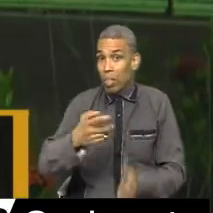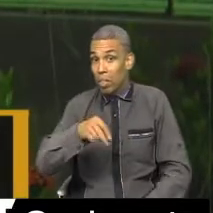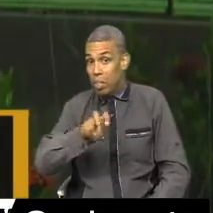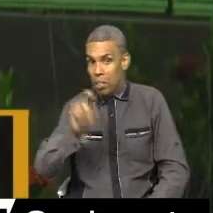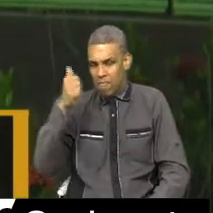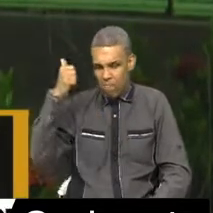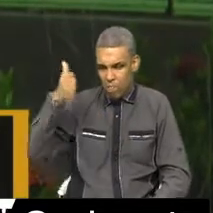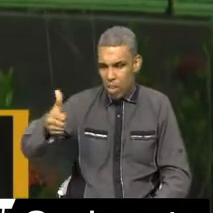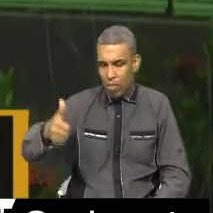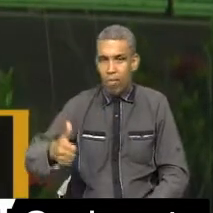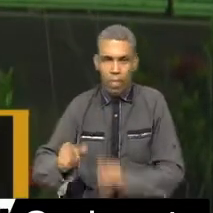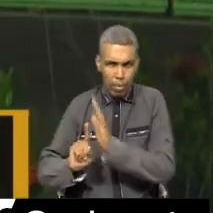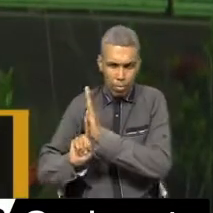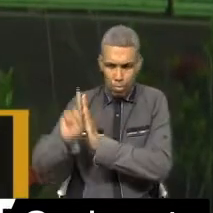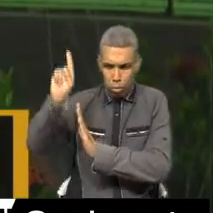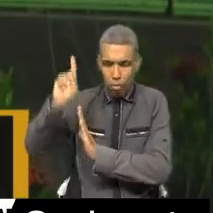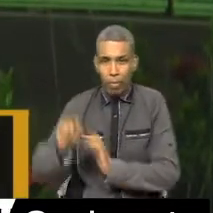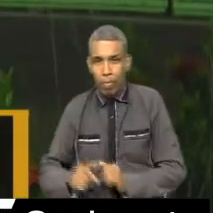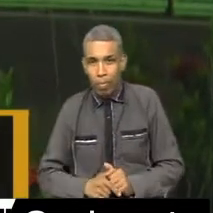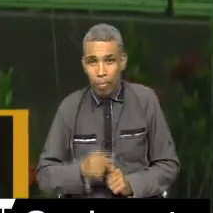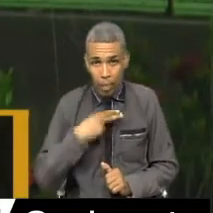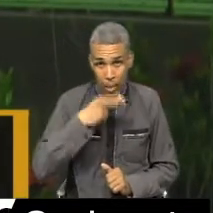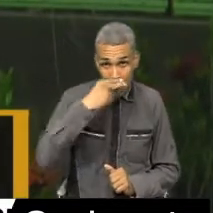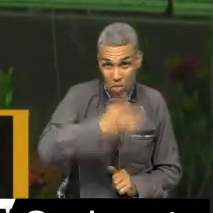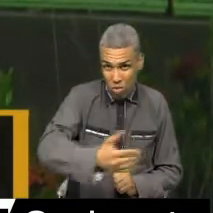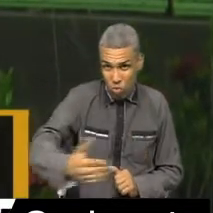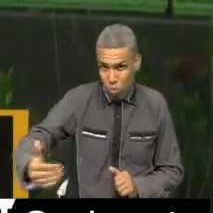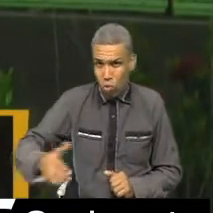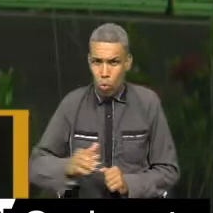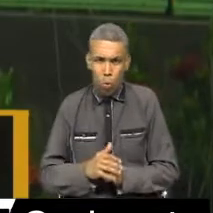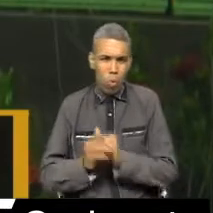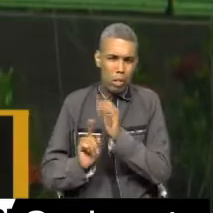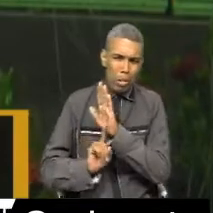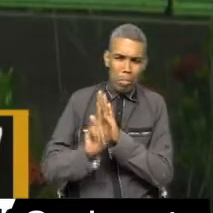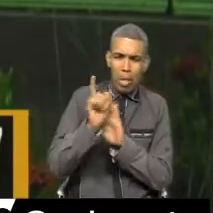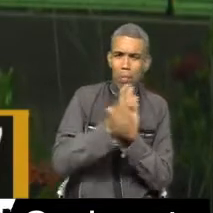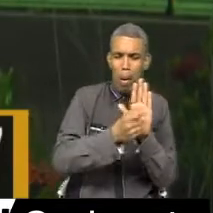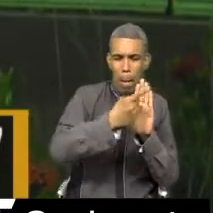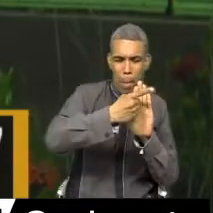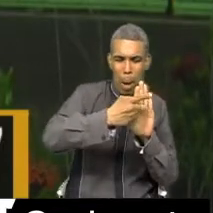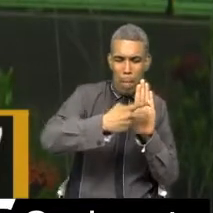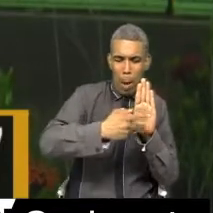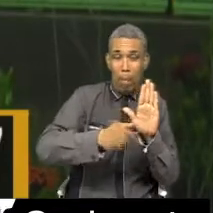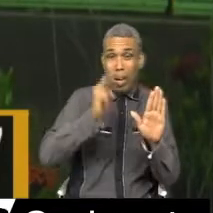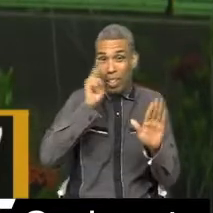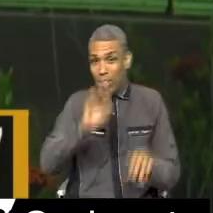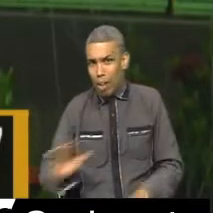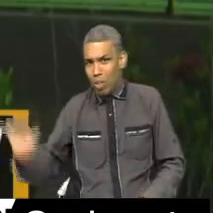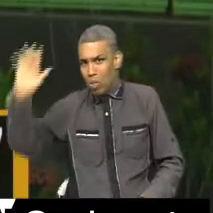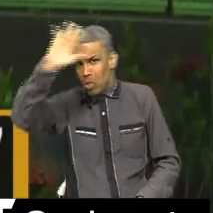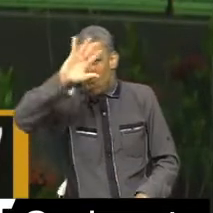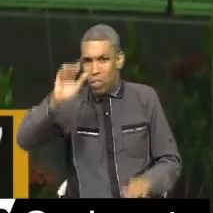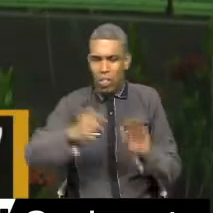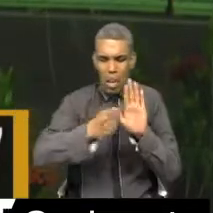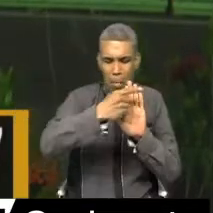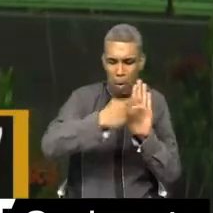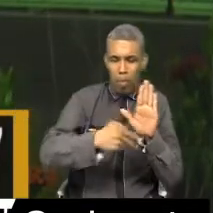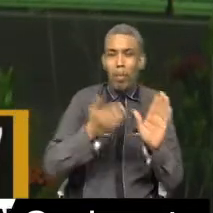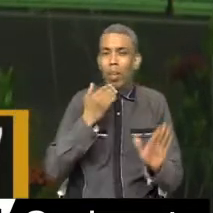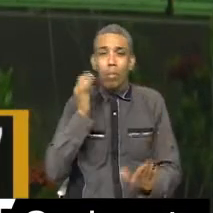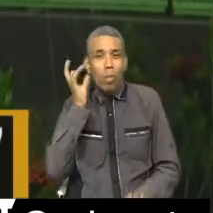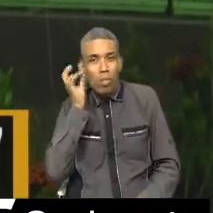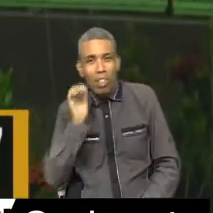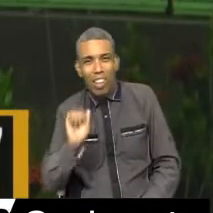ubicamos diferentes niños a nivel de Santander en los primeros puestos, y a nivel nacional, medallistas como Ángel y Arango,